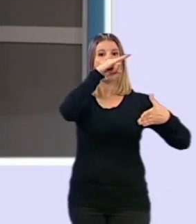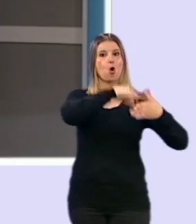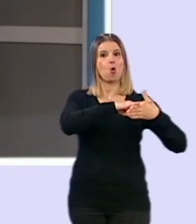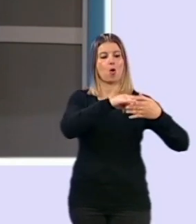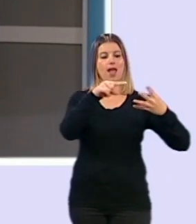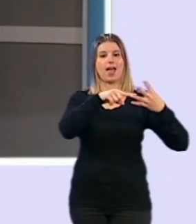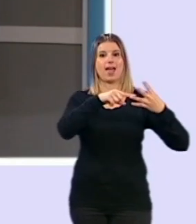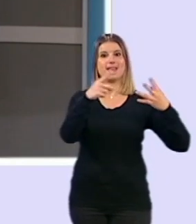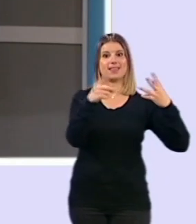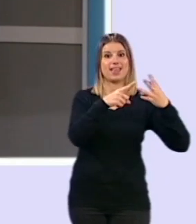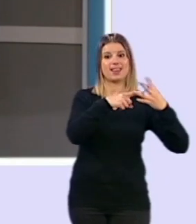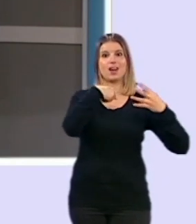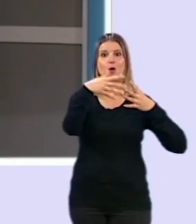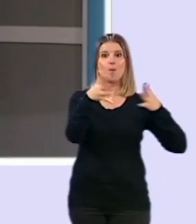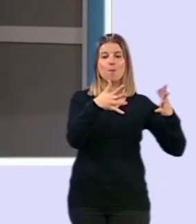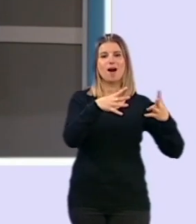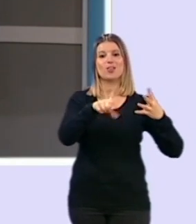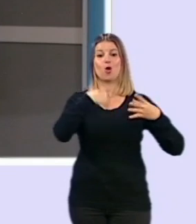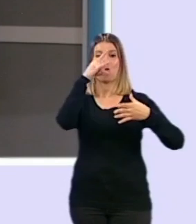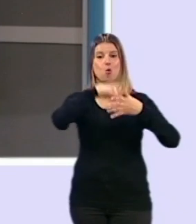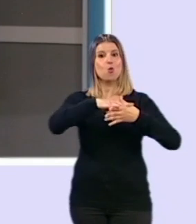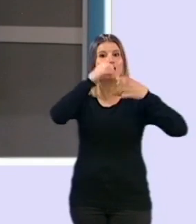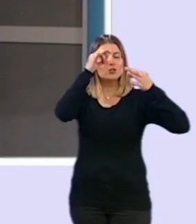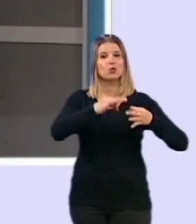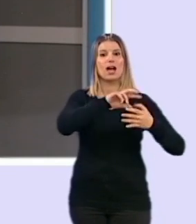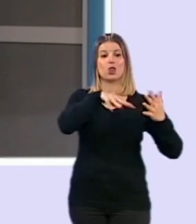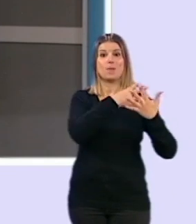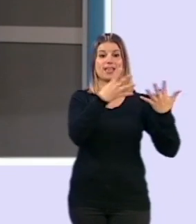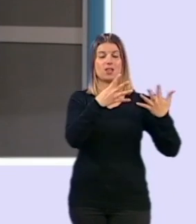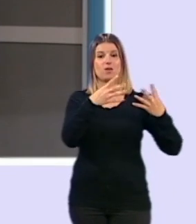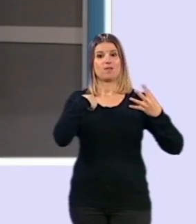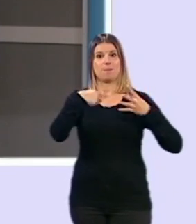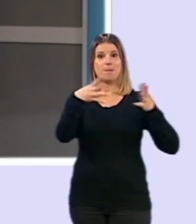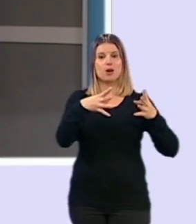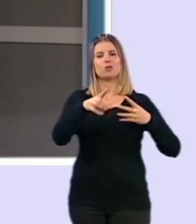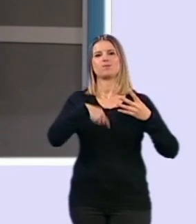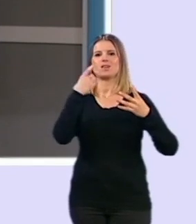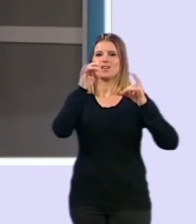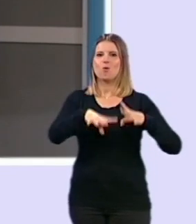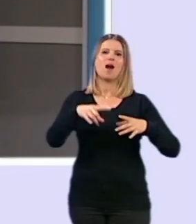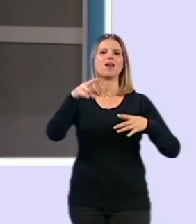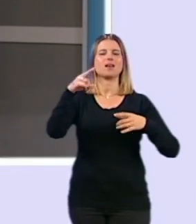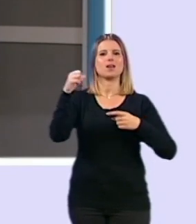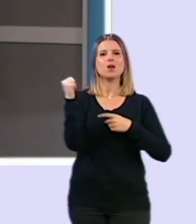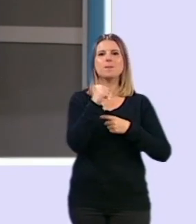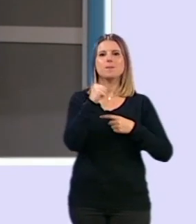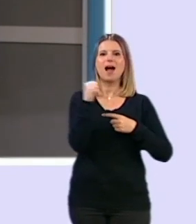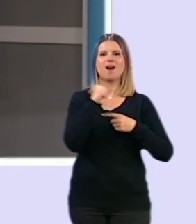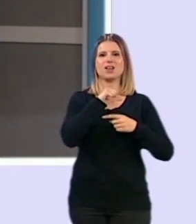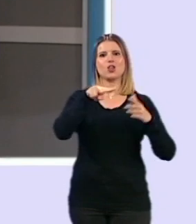con el tercer lunes del mes de marzo del 2019 con el tercer lunes de marzo del 2020,